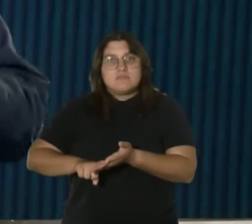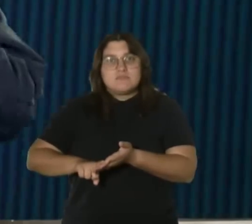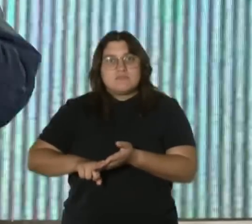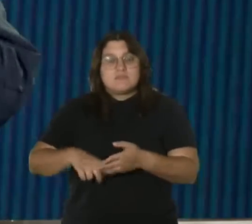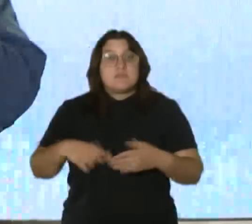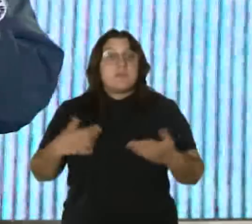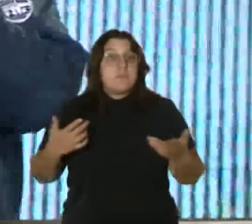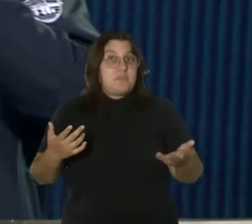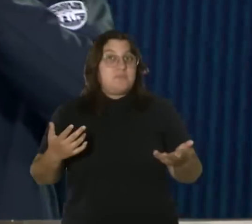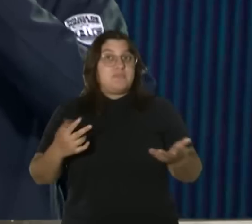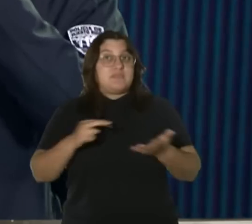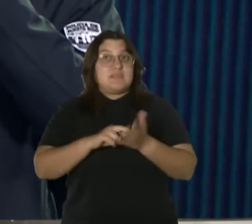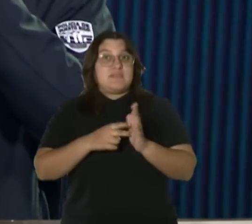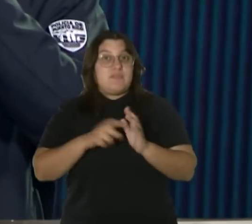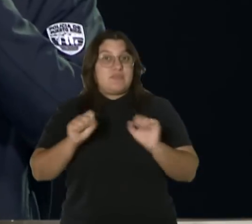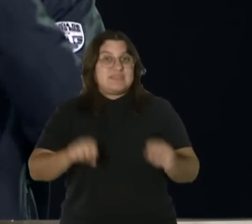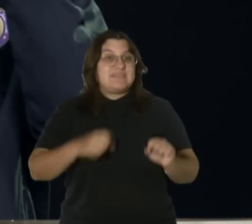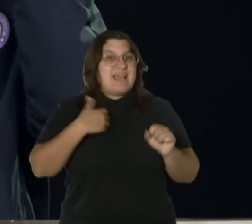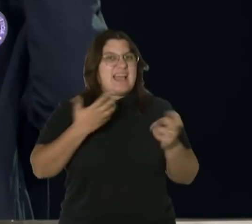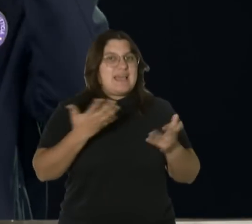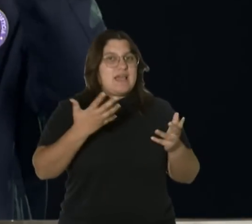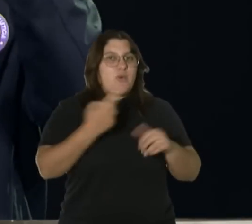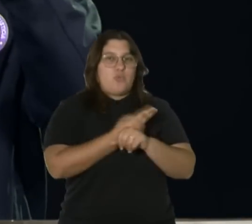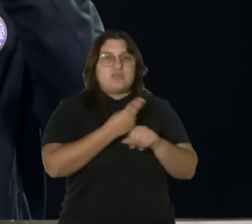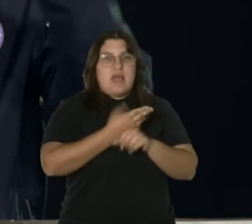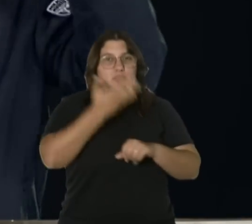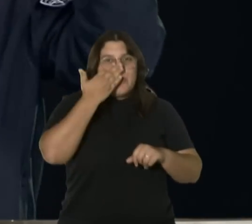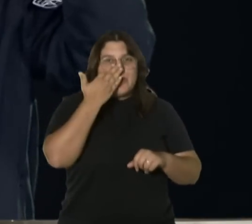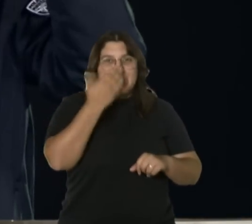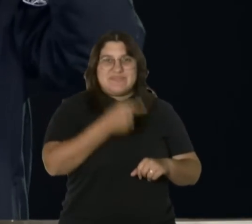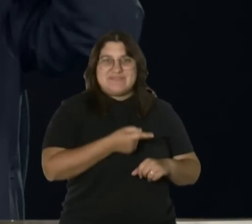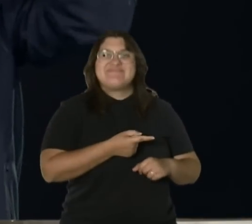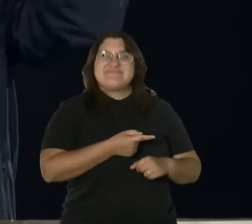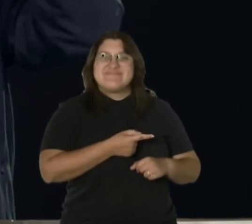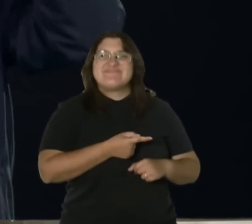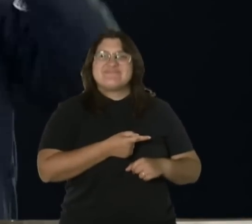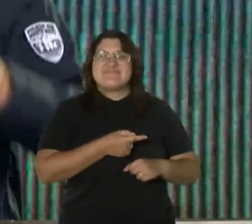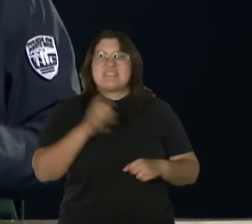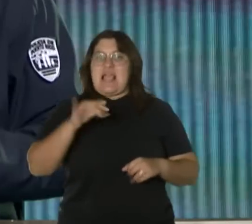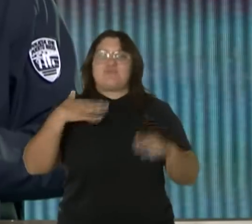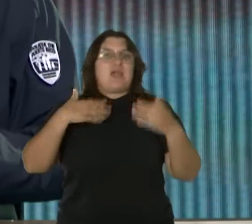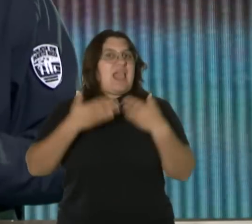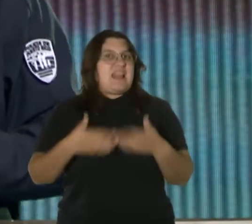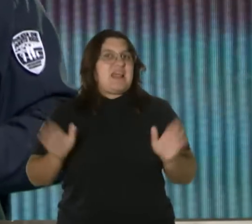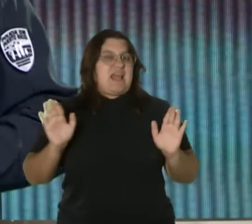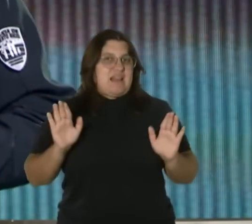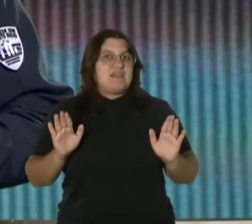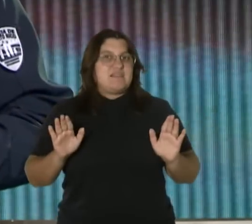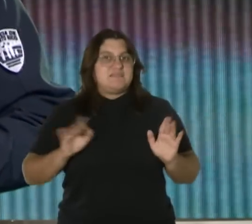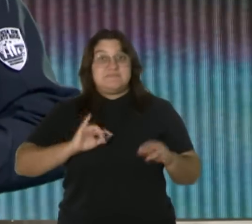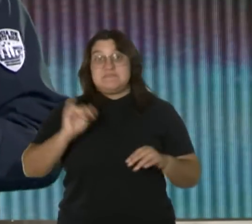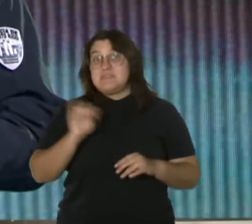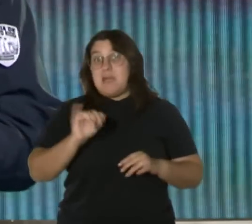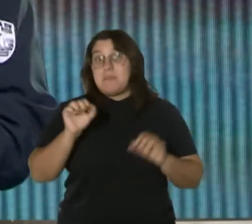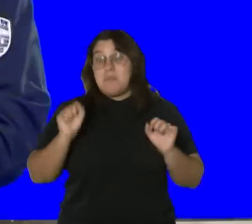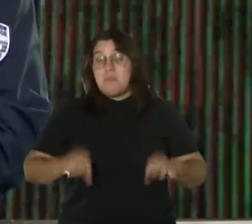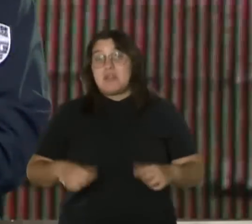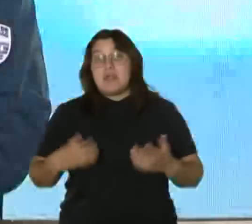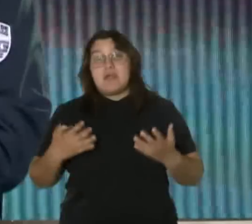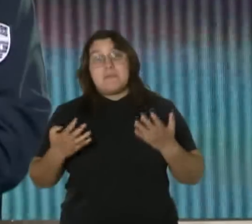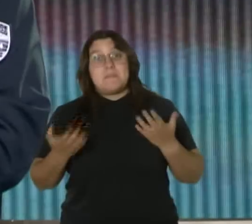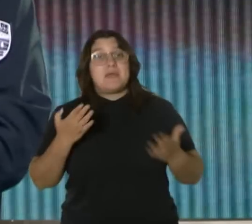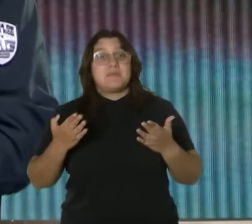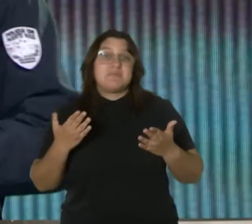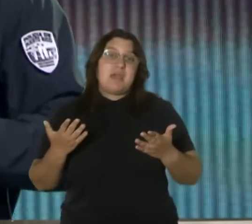qué Porque está utilizando sus sentidos razonabilidad que es el concepto general podría también hacerlo a través del